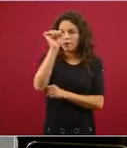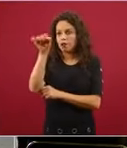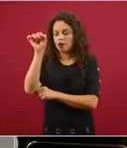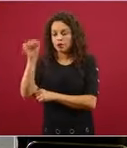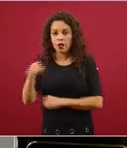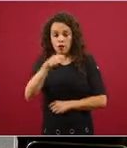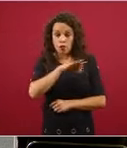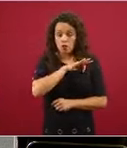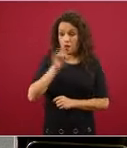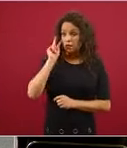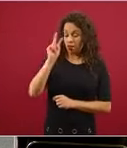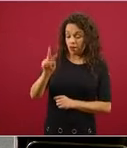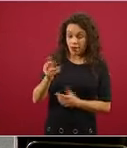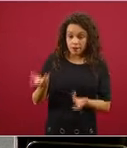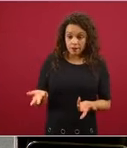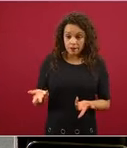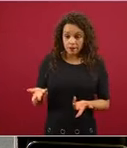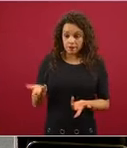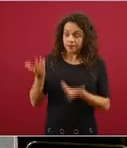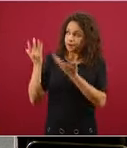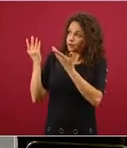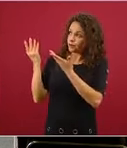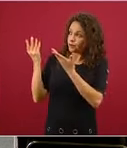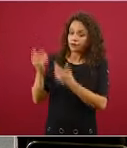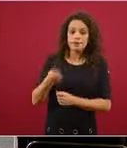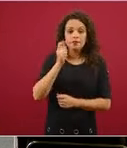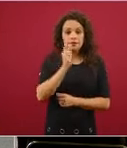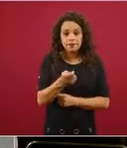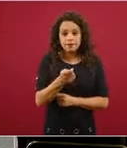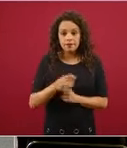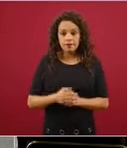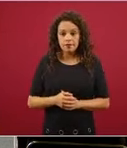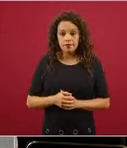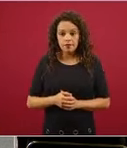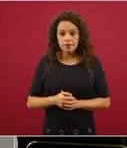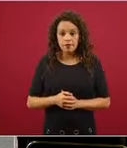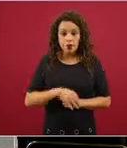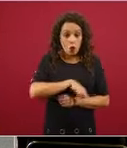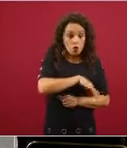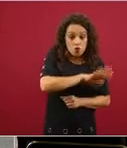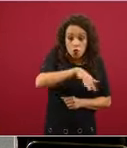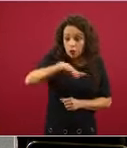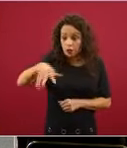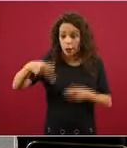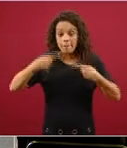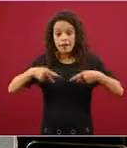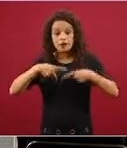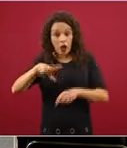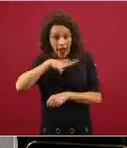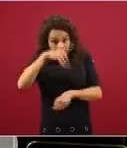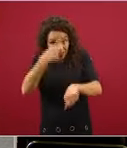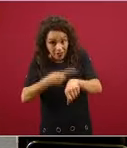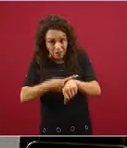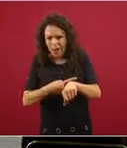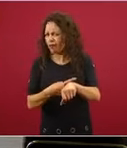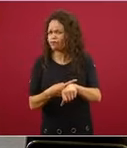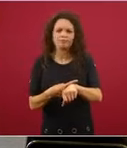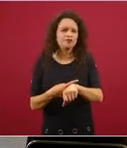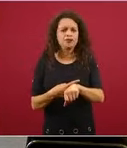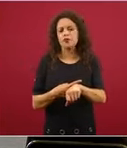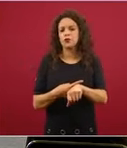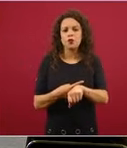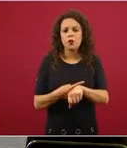primer búsqueda no es en realidad estar buscando a las personas enfermas, sino a las